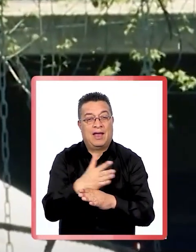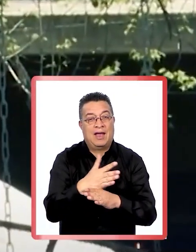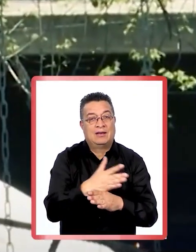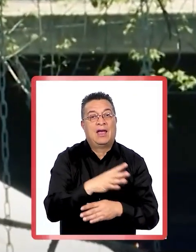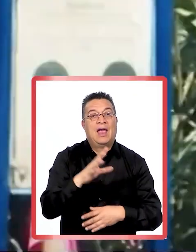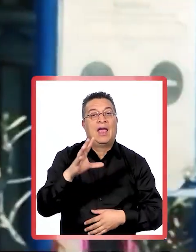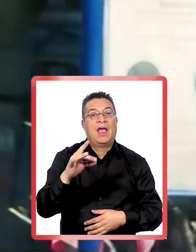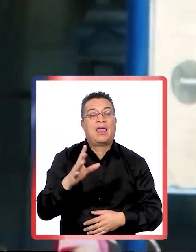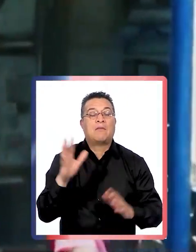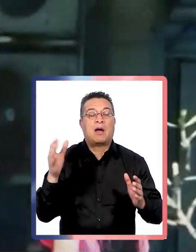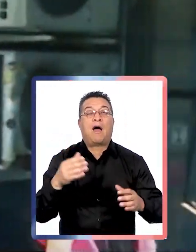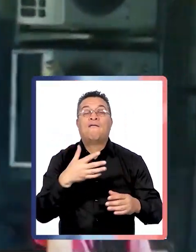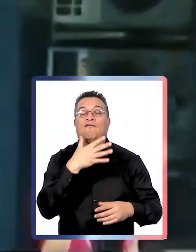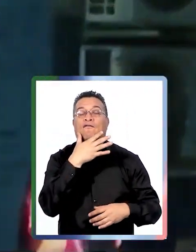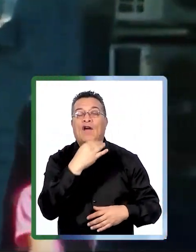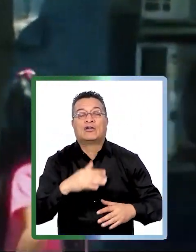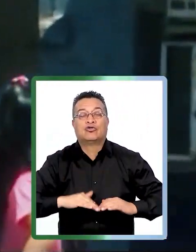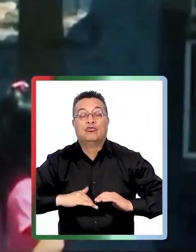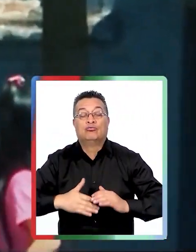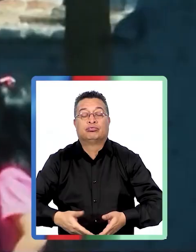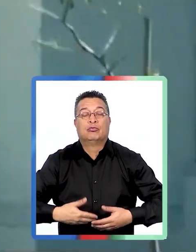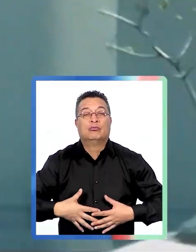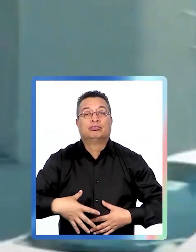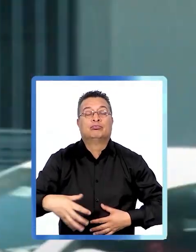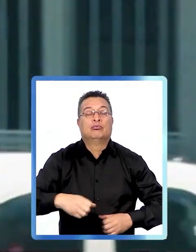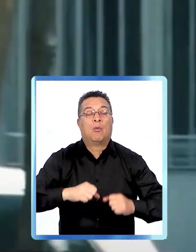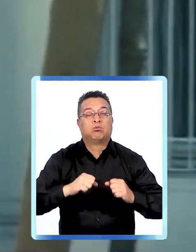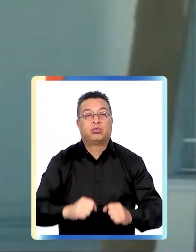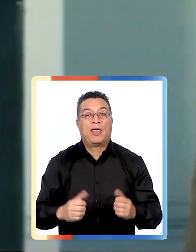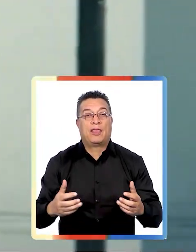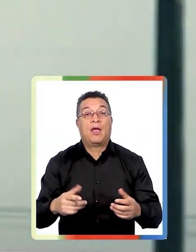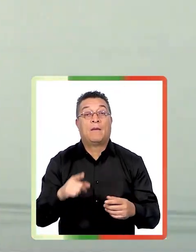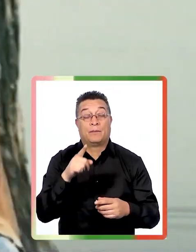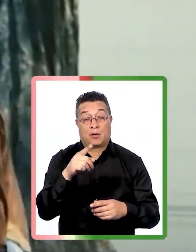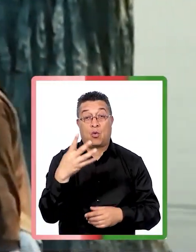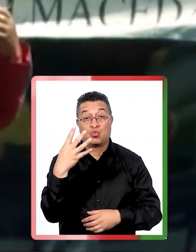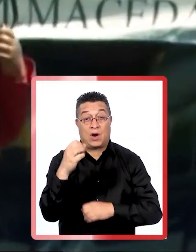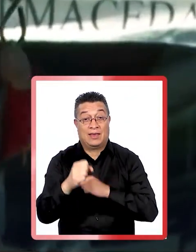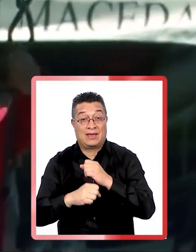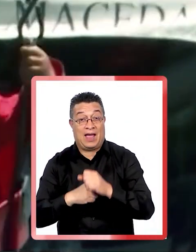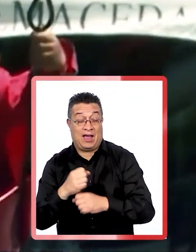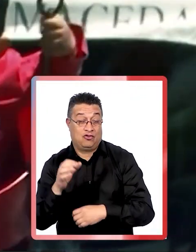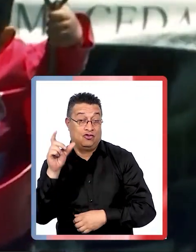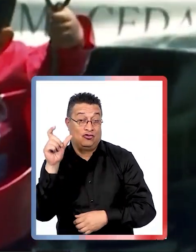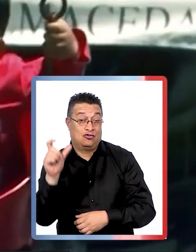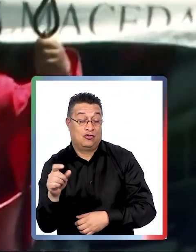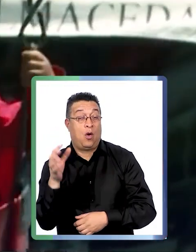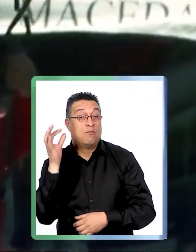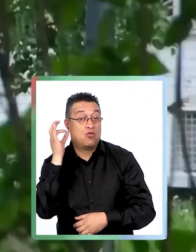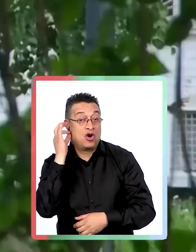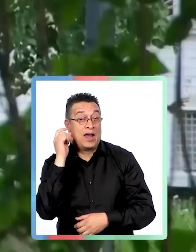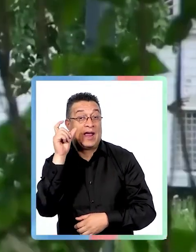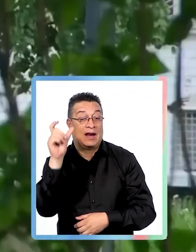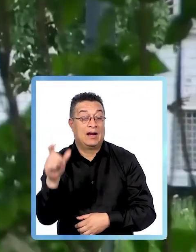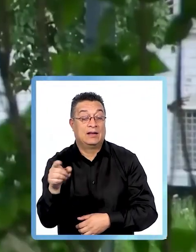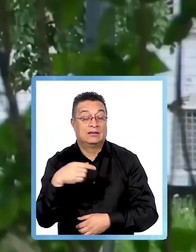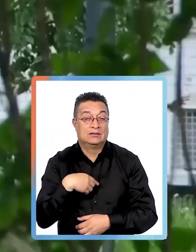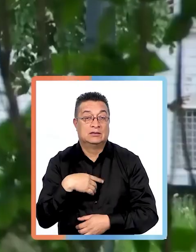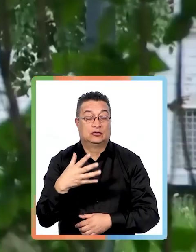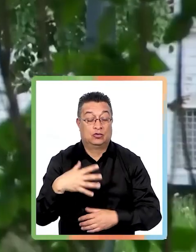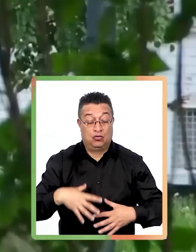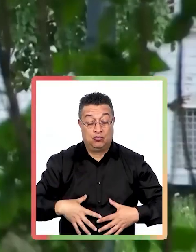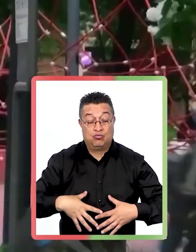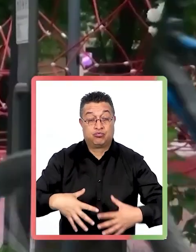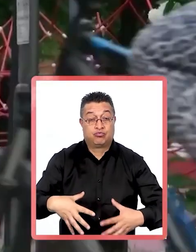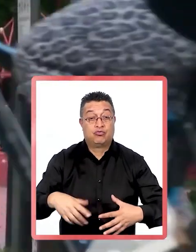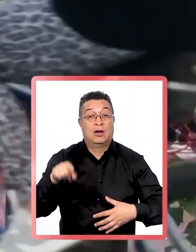a edades en que la fertilidad espontánea es más plausible de que exista. Piensa tú que a los 40 años de una mujer,